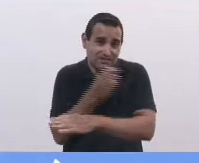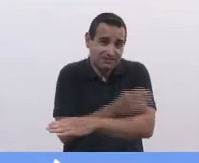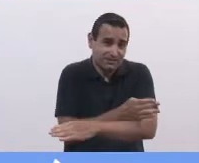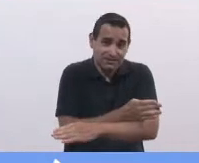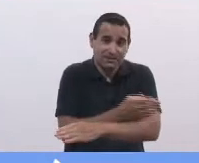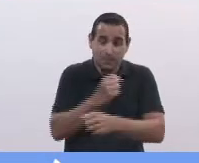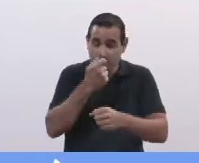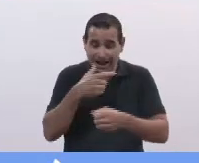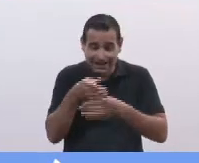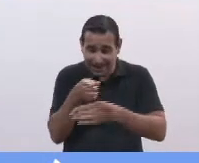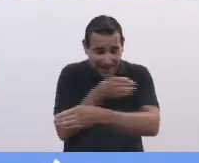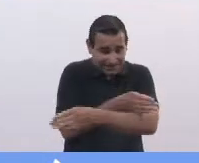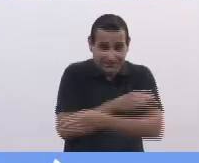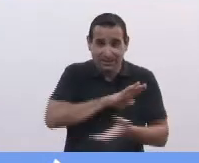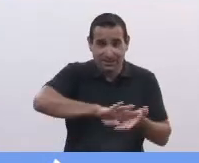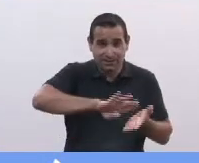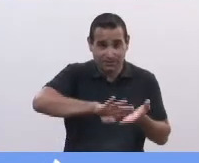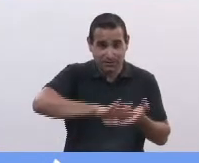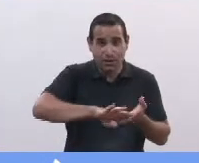preexistentes al gobierno de Mauricio Macri.